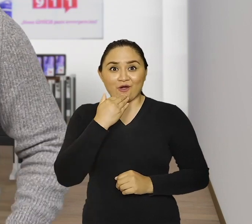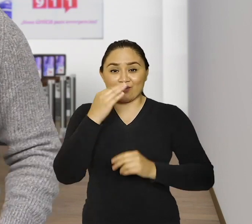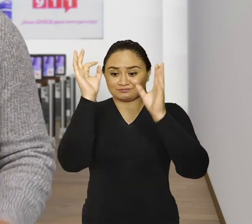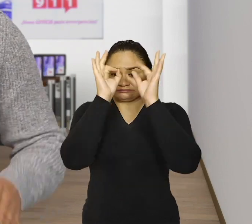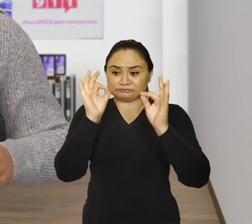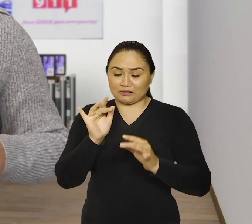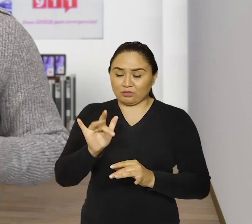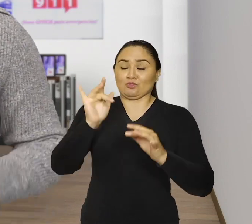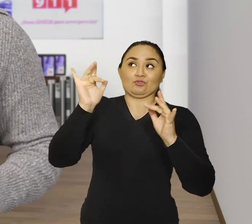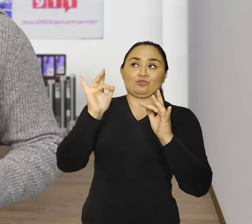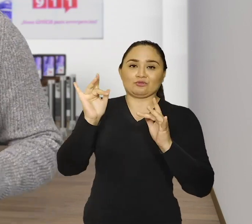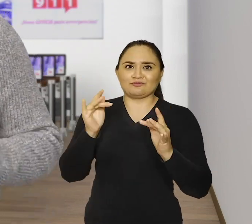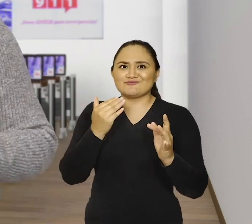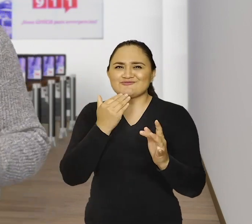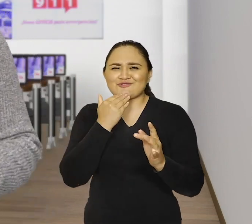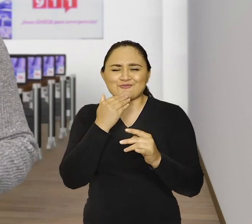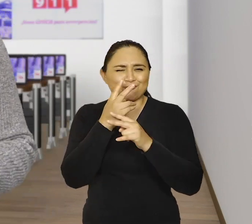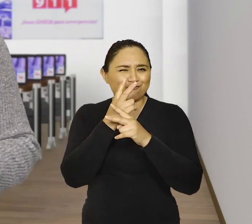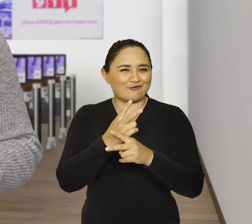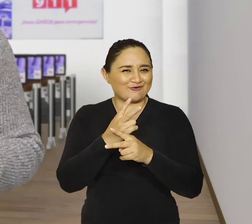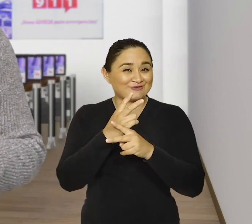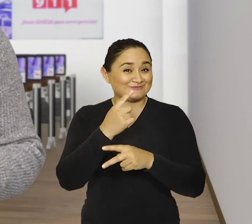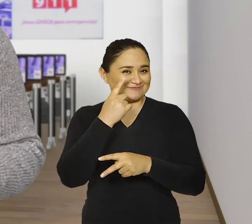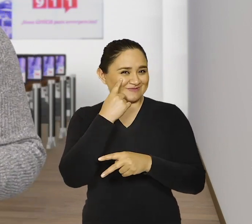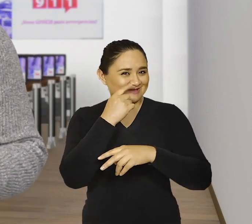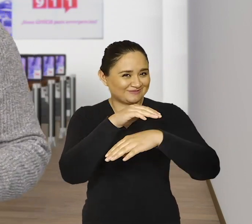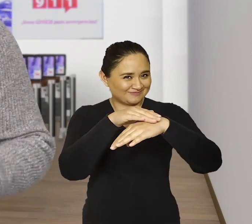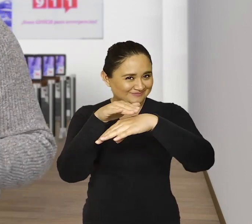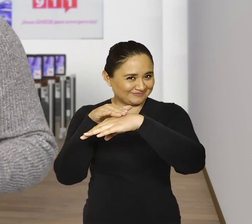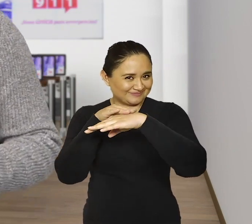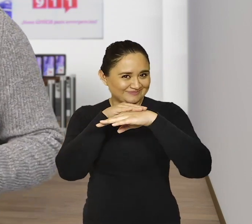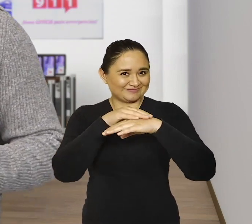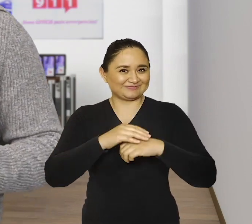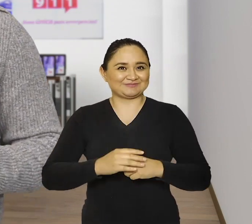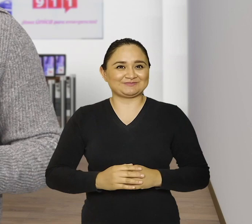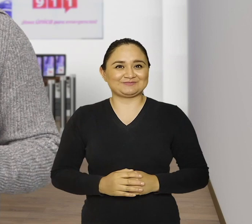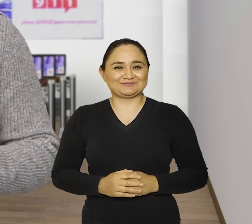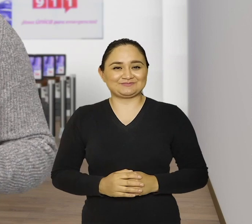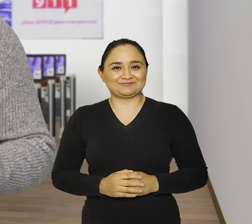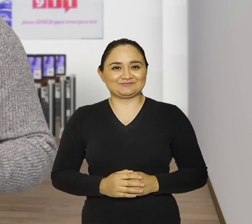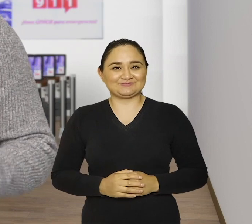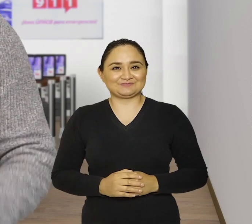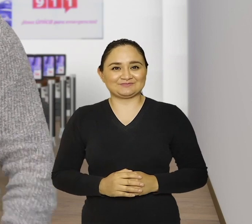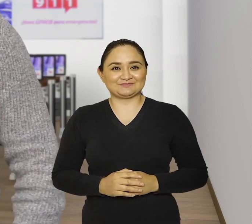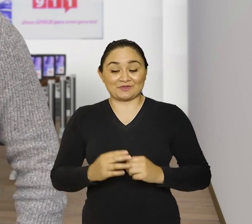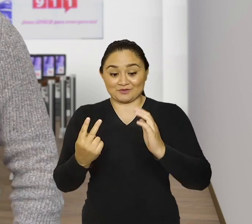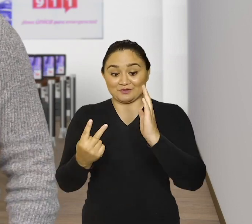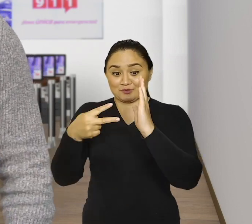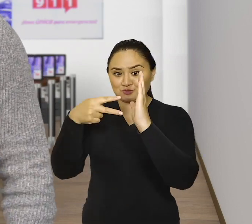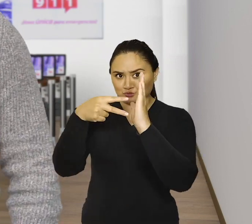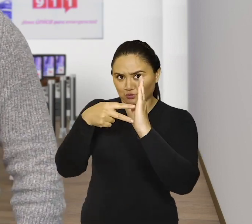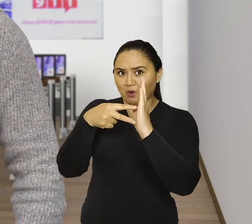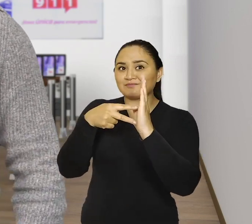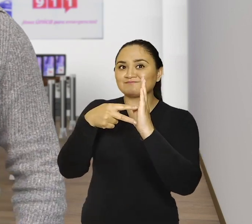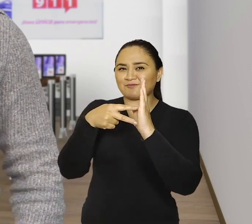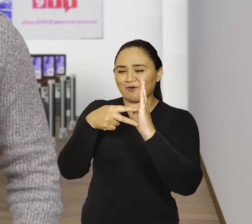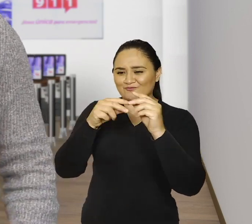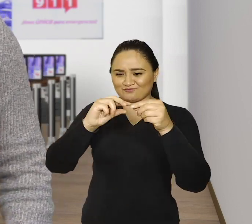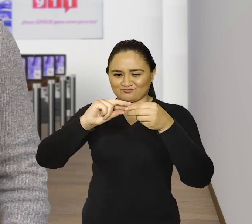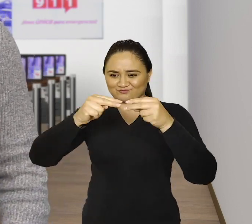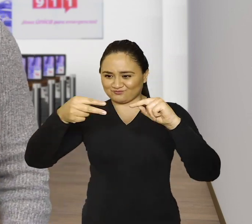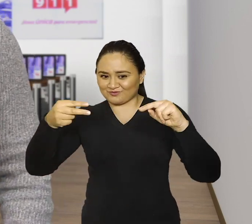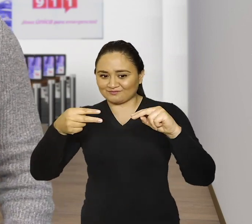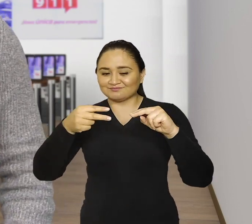chicos. Para prevenir riesgos relacionados con la electricidad, sigan las siguientes recomendaciones. Revisa